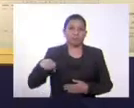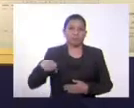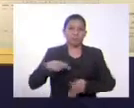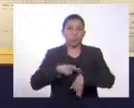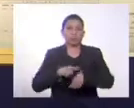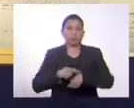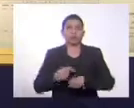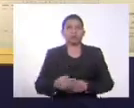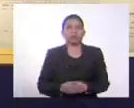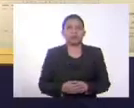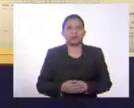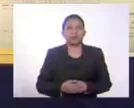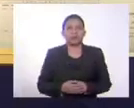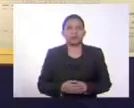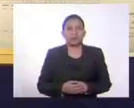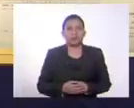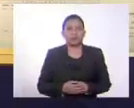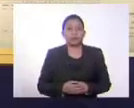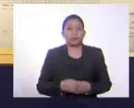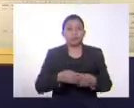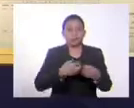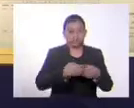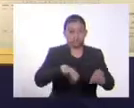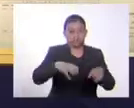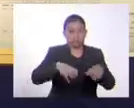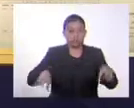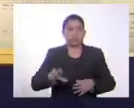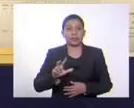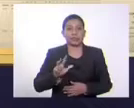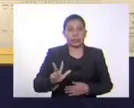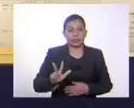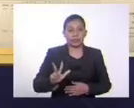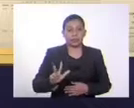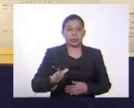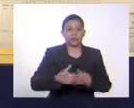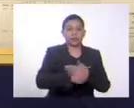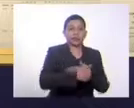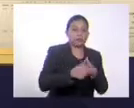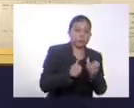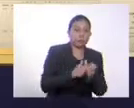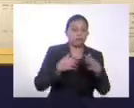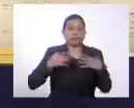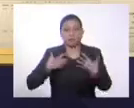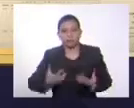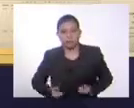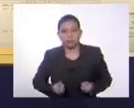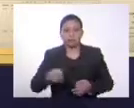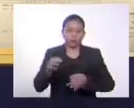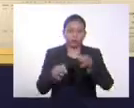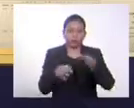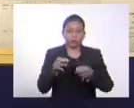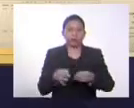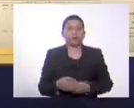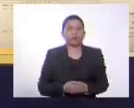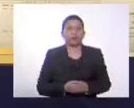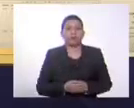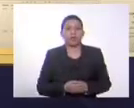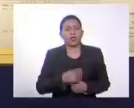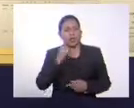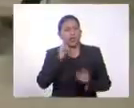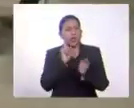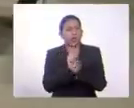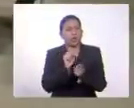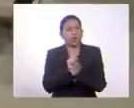el legislativo y el judicial. Para conocer las funciones, cómo se integran y cómo se eligen, pues tenemos un